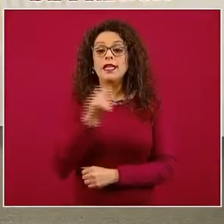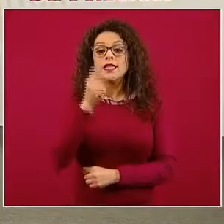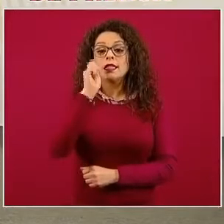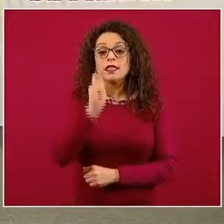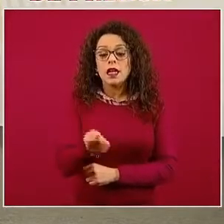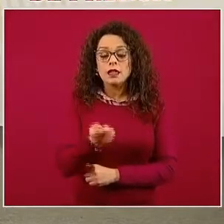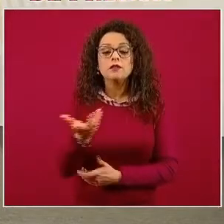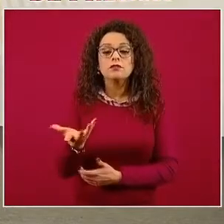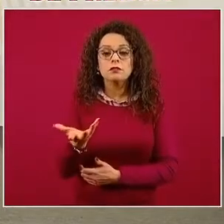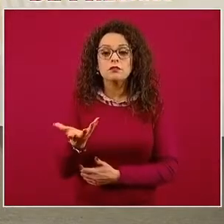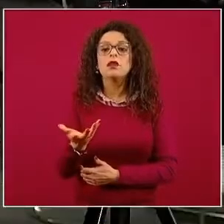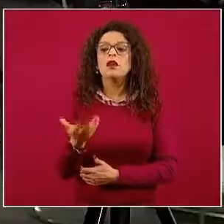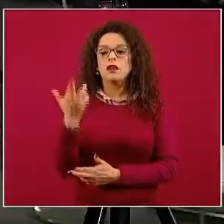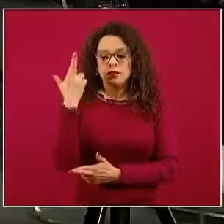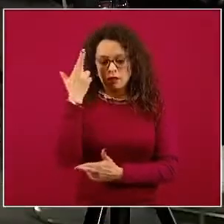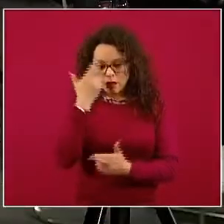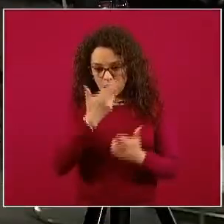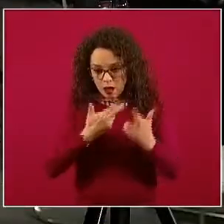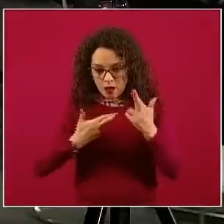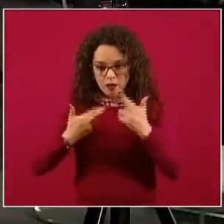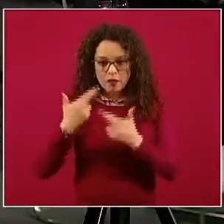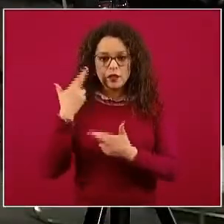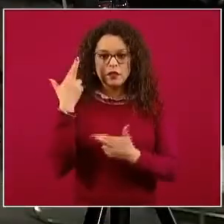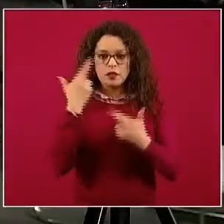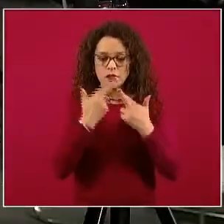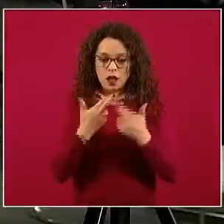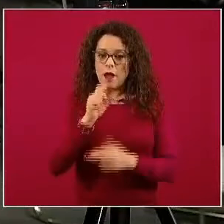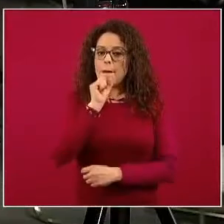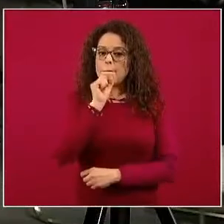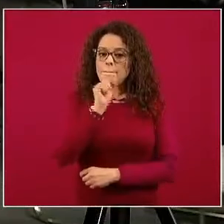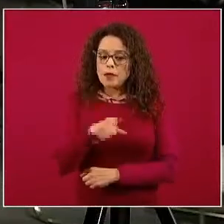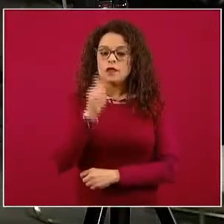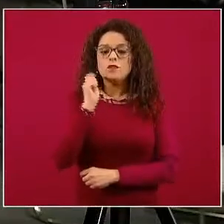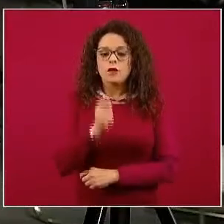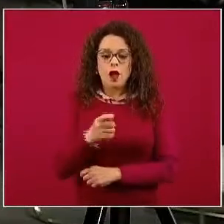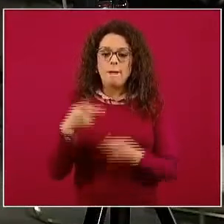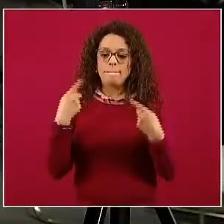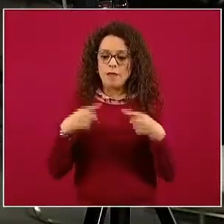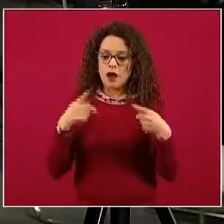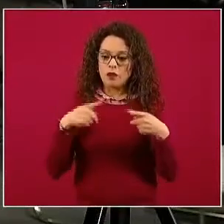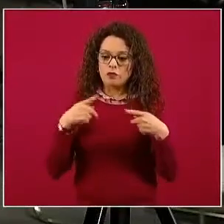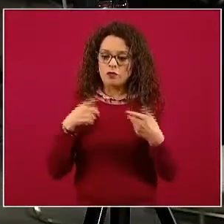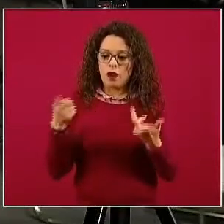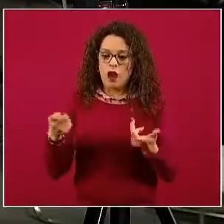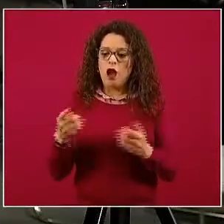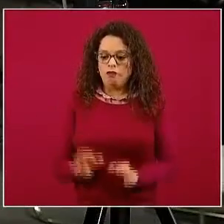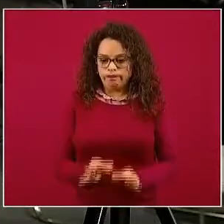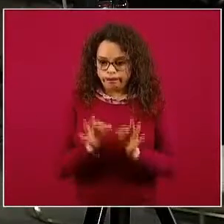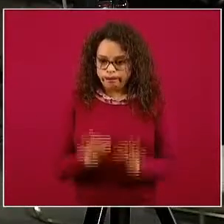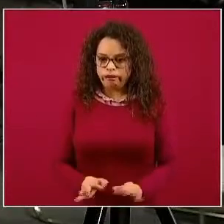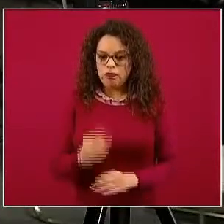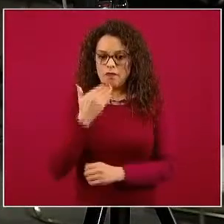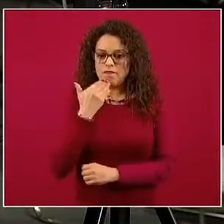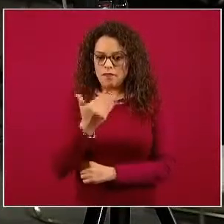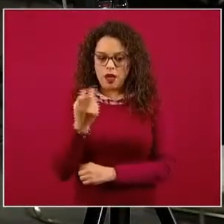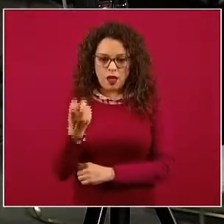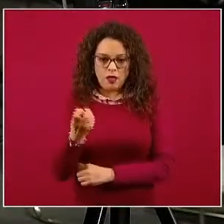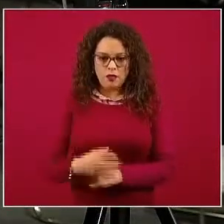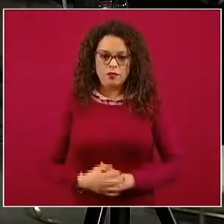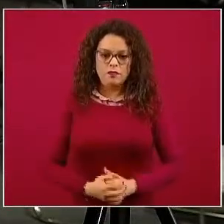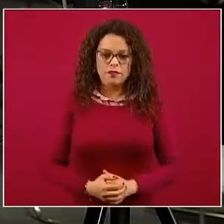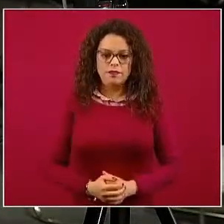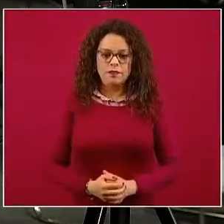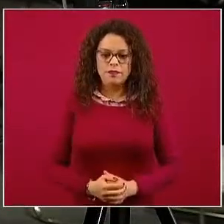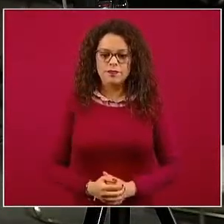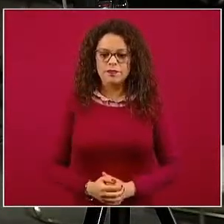análisis juicioso, también realizado por parte de personas competentes en ese sentido, ¿no?